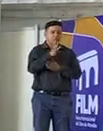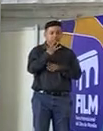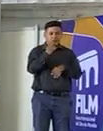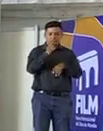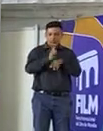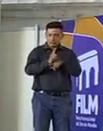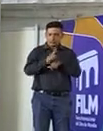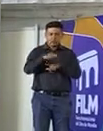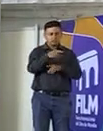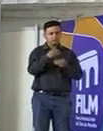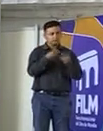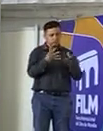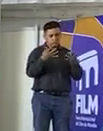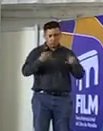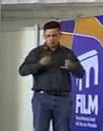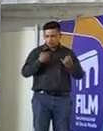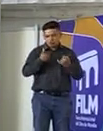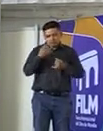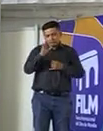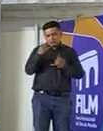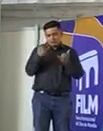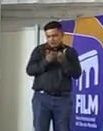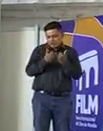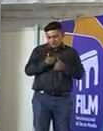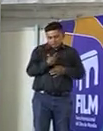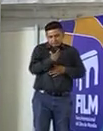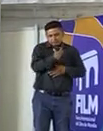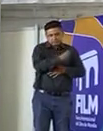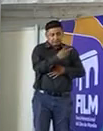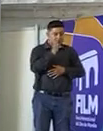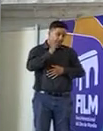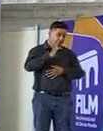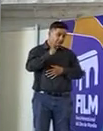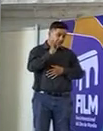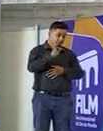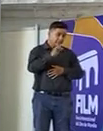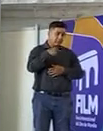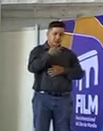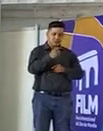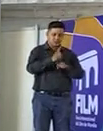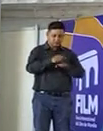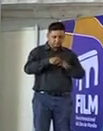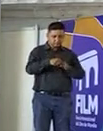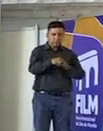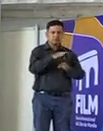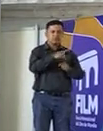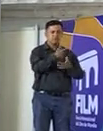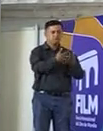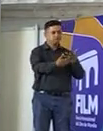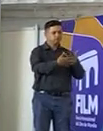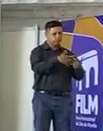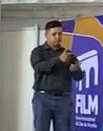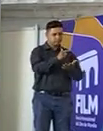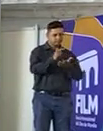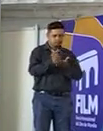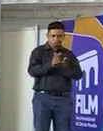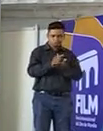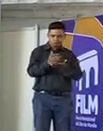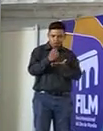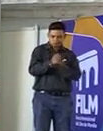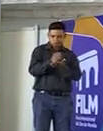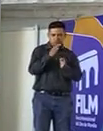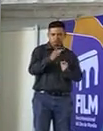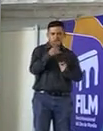muchos jóvenes, como yo alguna vez, tengan en sus manos un libro que los atrape, que los lleve por un paisaje